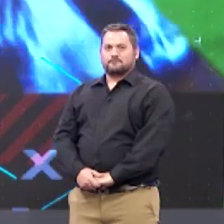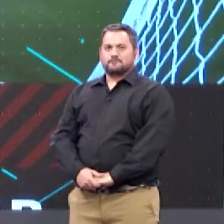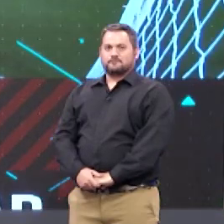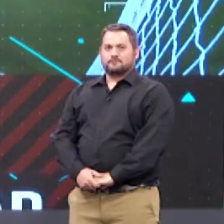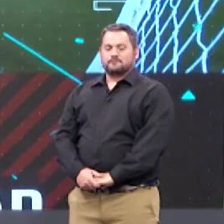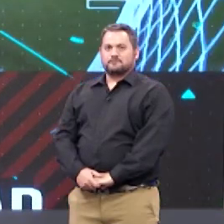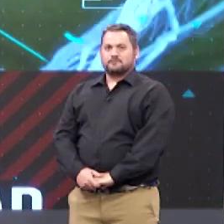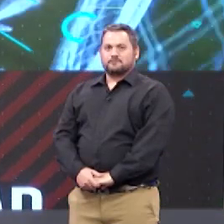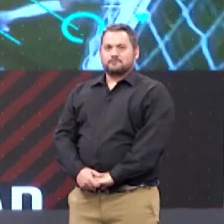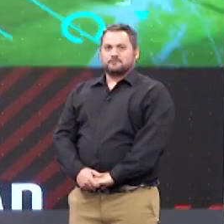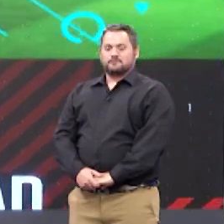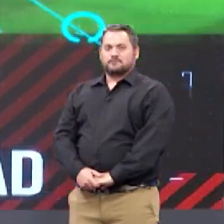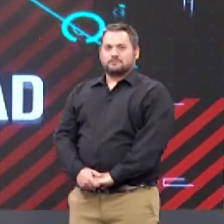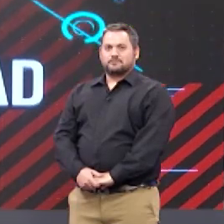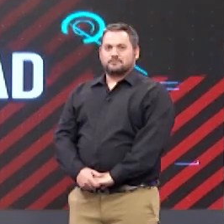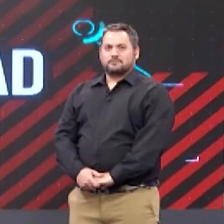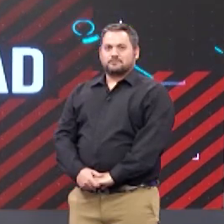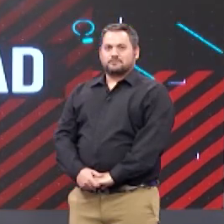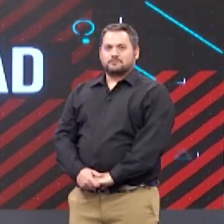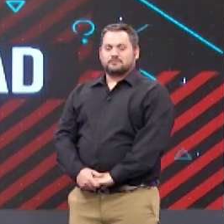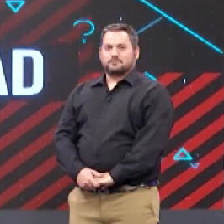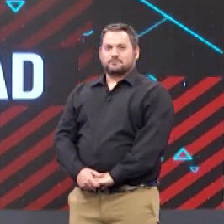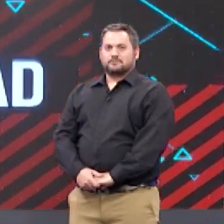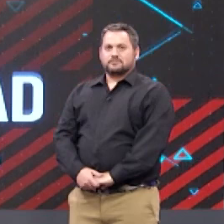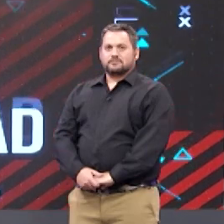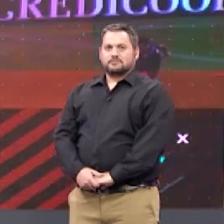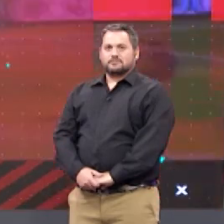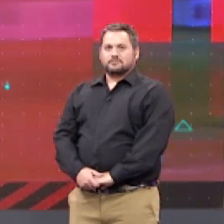el diagnóstico, creo que hasta incluso de los propios jugadores, es el mismo que hacemos todos.